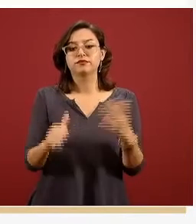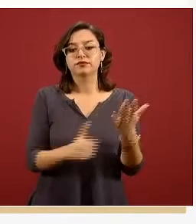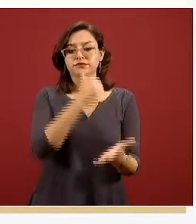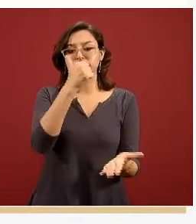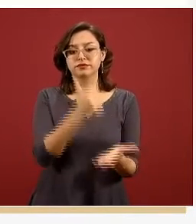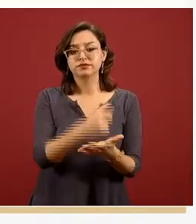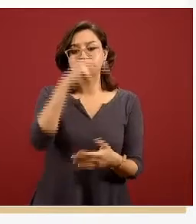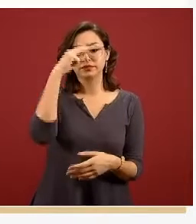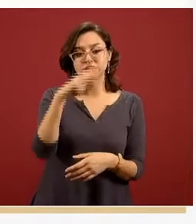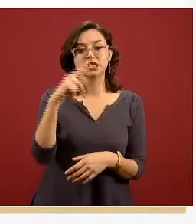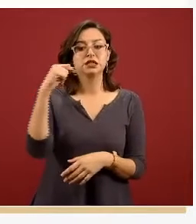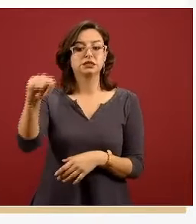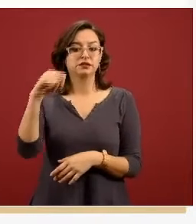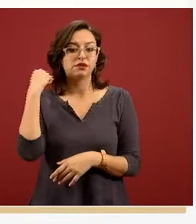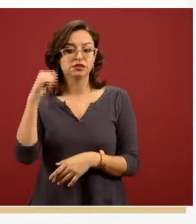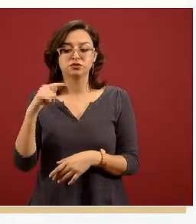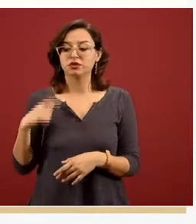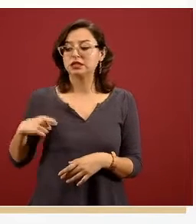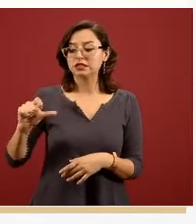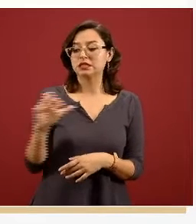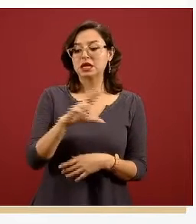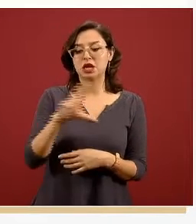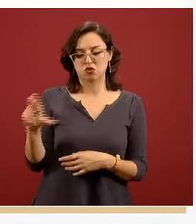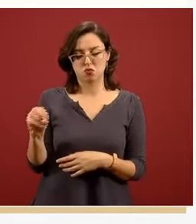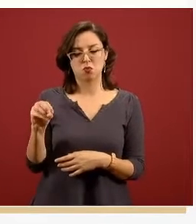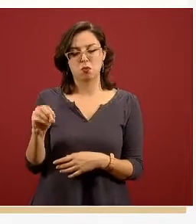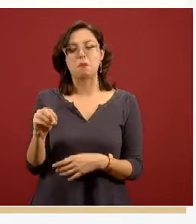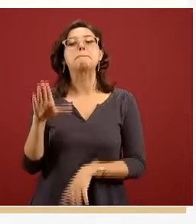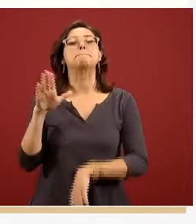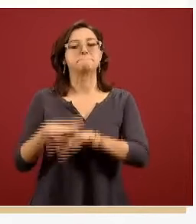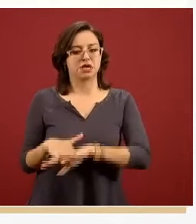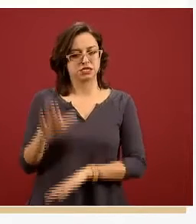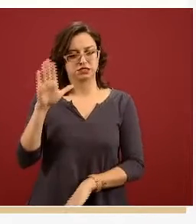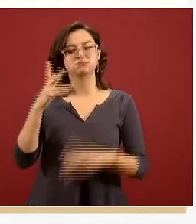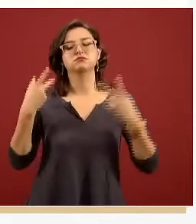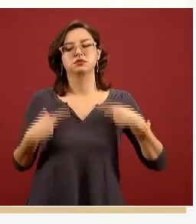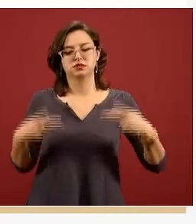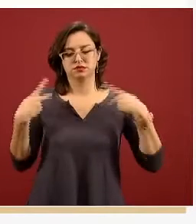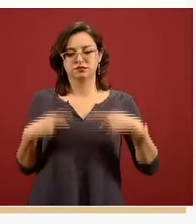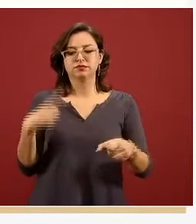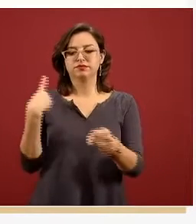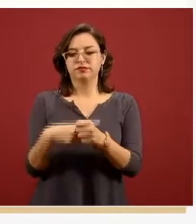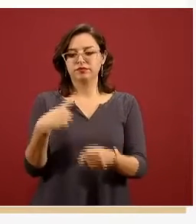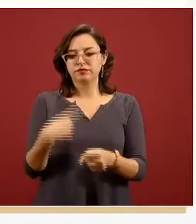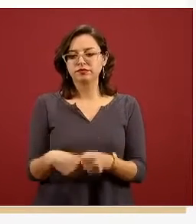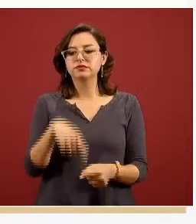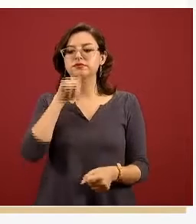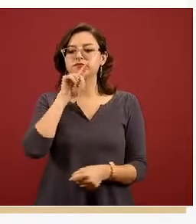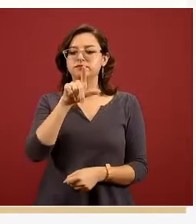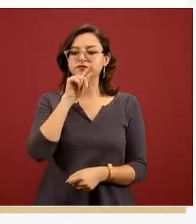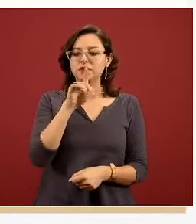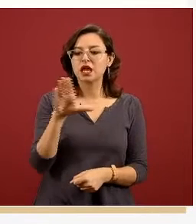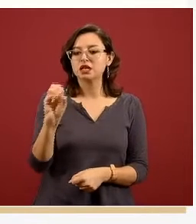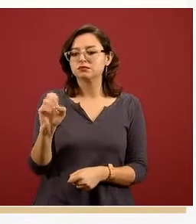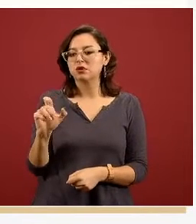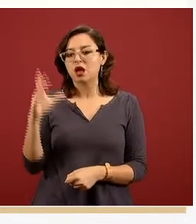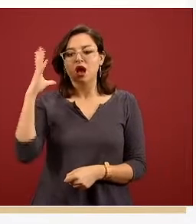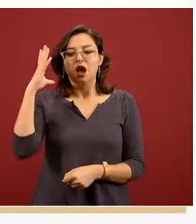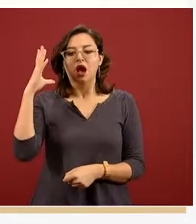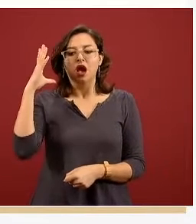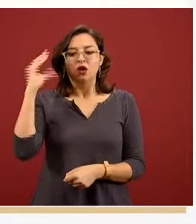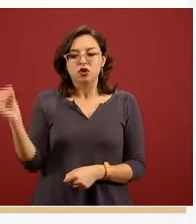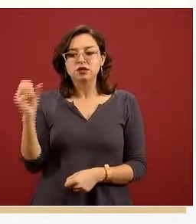Tabasco y Quintana Roo serían las entidades federativas con la mayor tasa de incidencia. Jalisco, Colima, San Luis Potosí con las menores tasas.